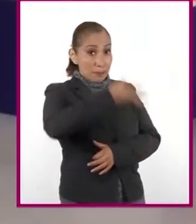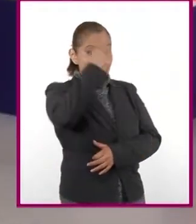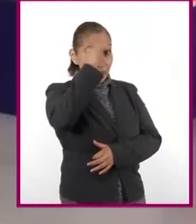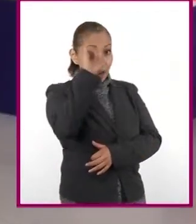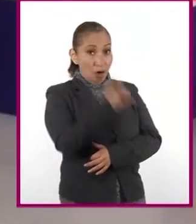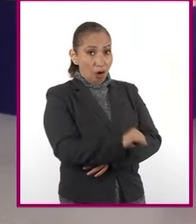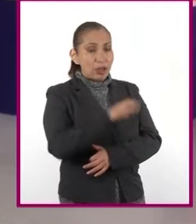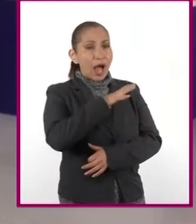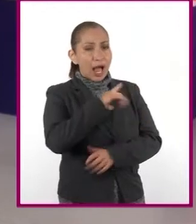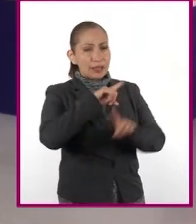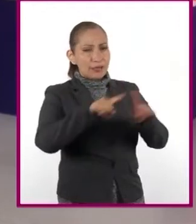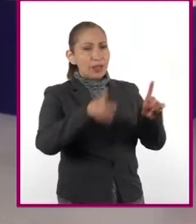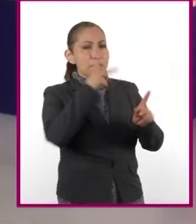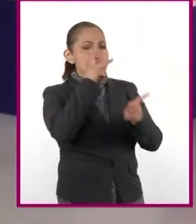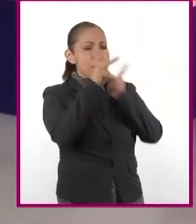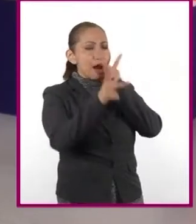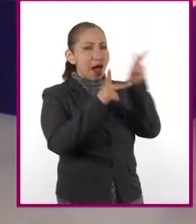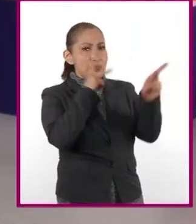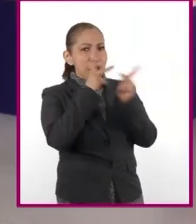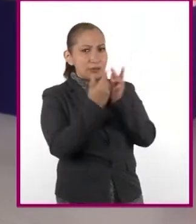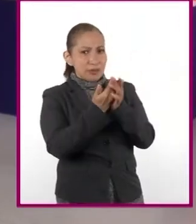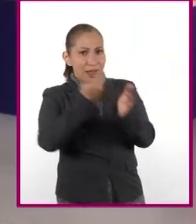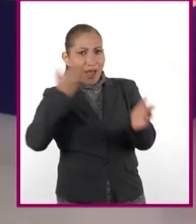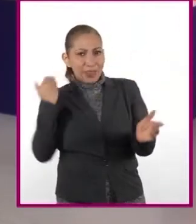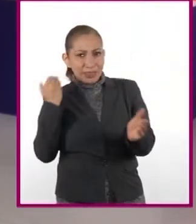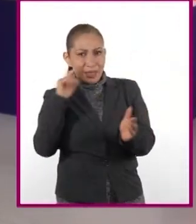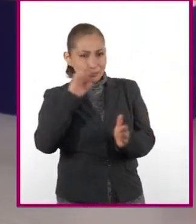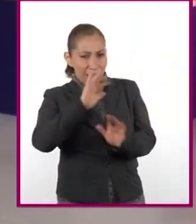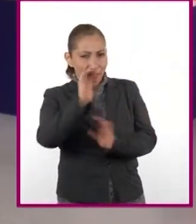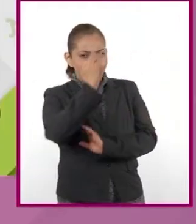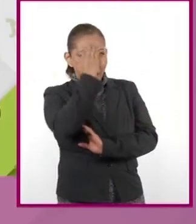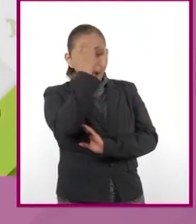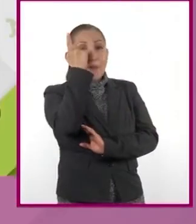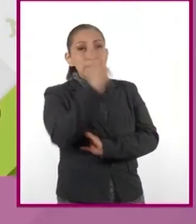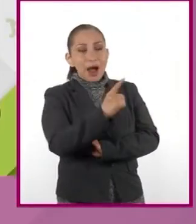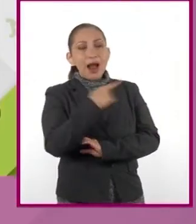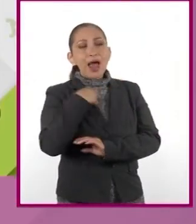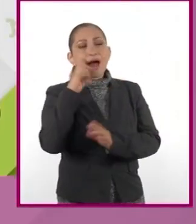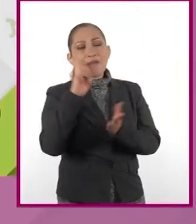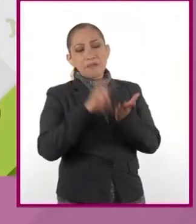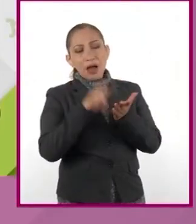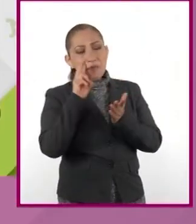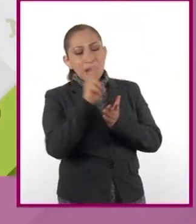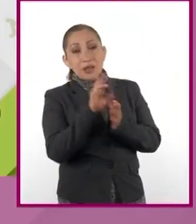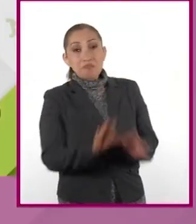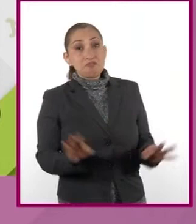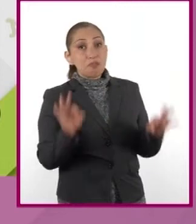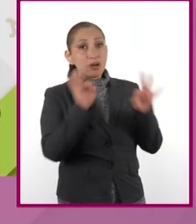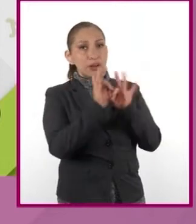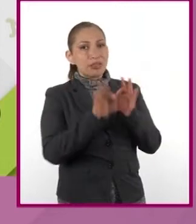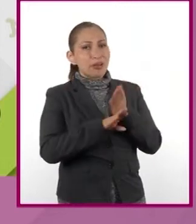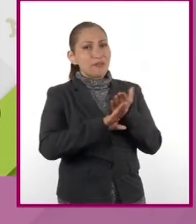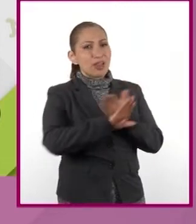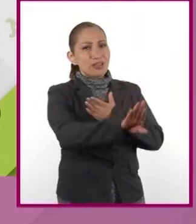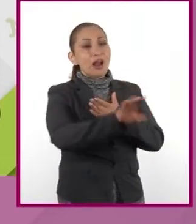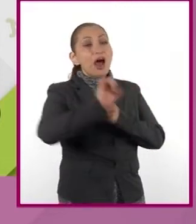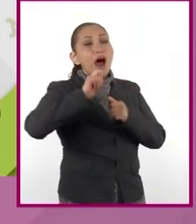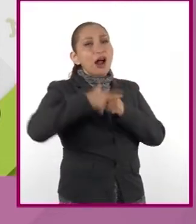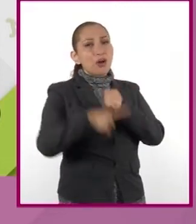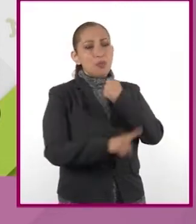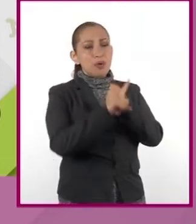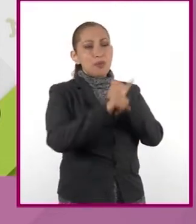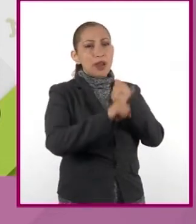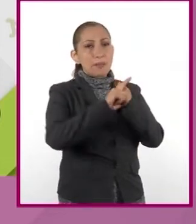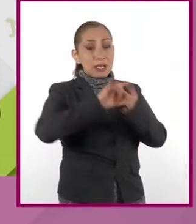incluiremos varios conceptos trabajados anteriormente para poder valorar la importancia de evitar alteraciones de